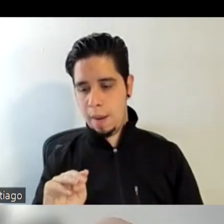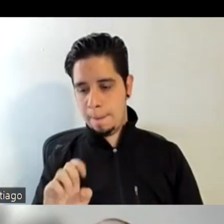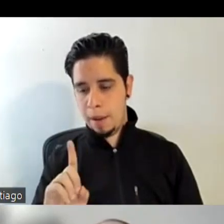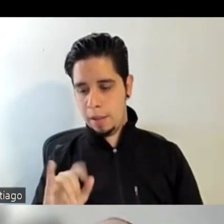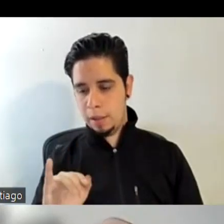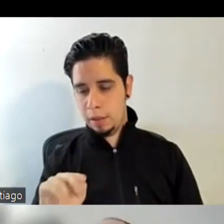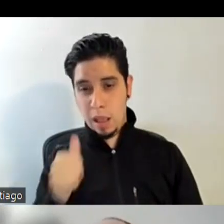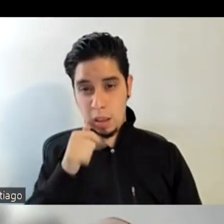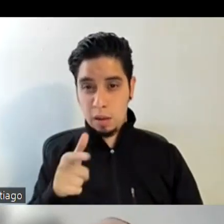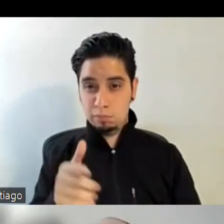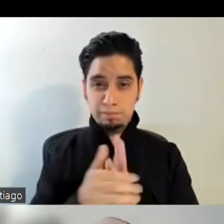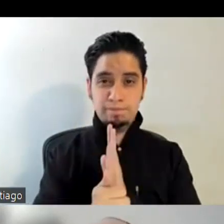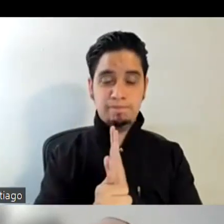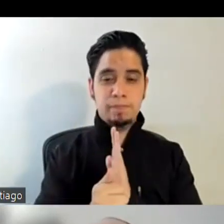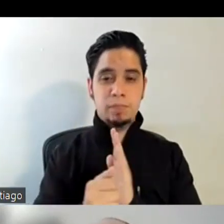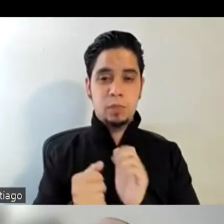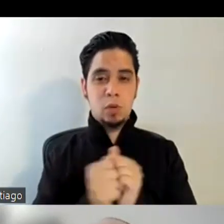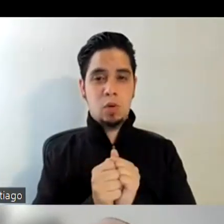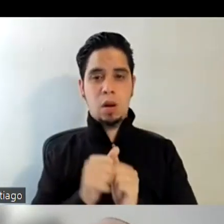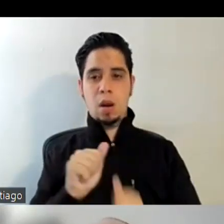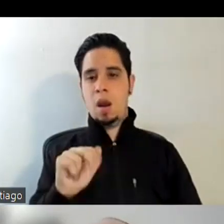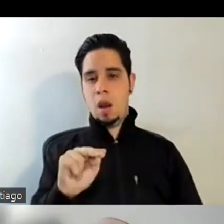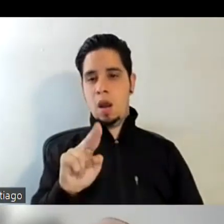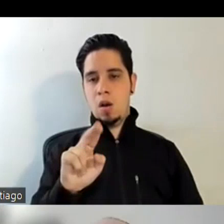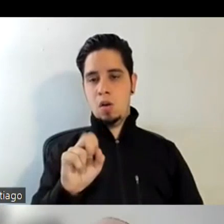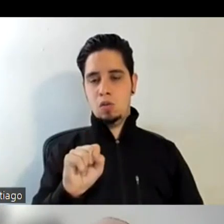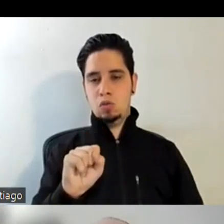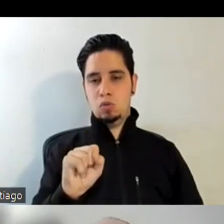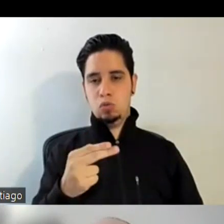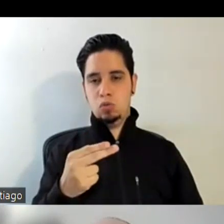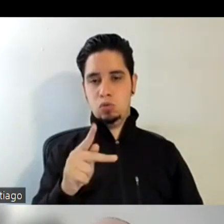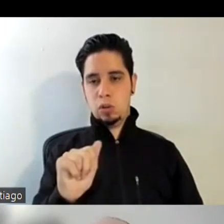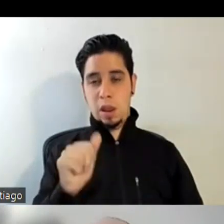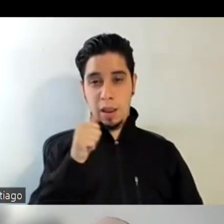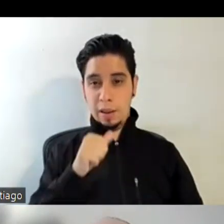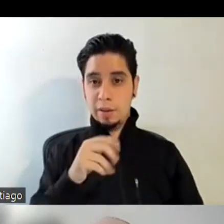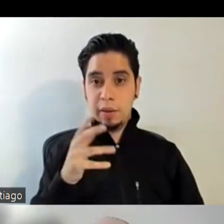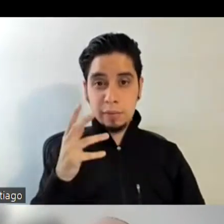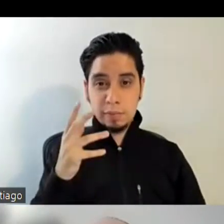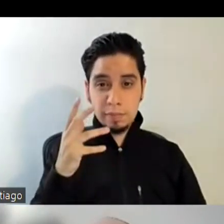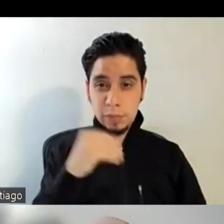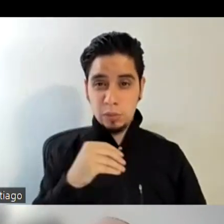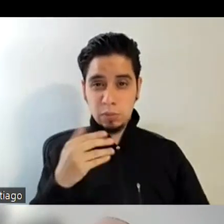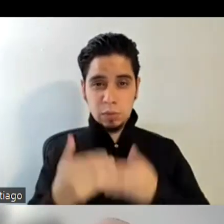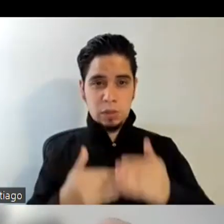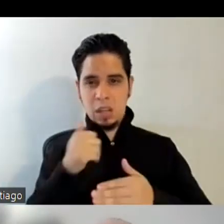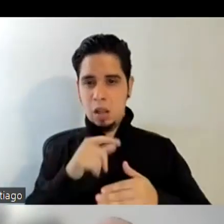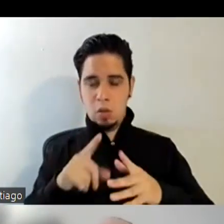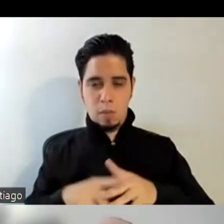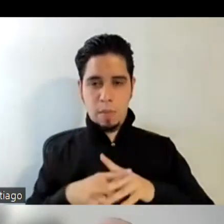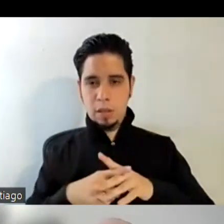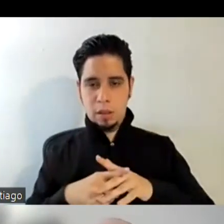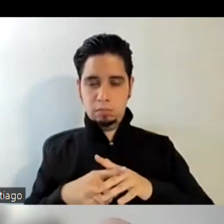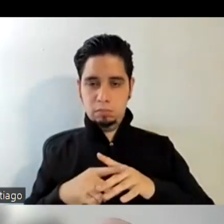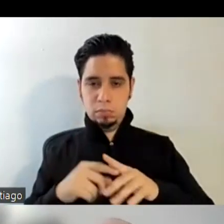buenísima. Y con Anushka ha sido bello el proceso, porque Anushka no es una actriz de trabajo físico. Ella era más como...